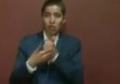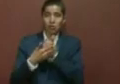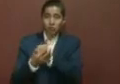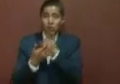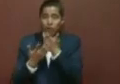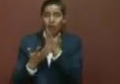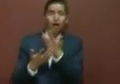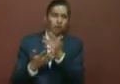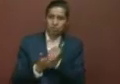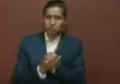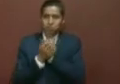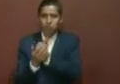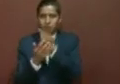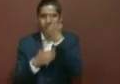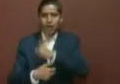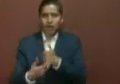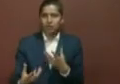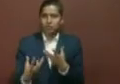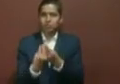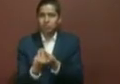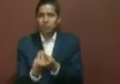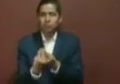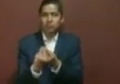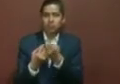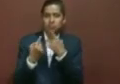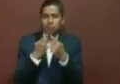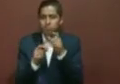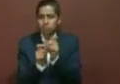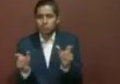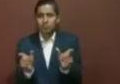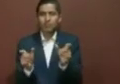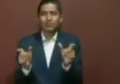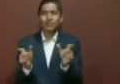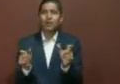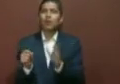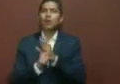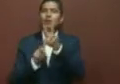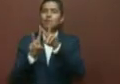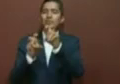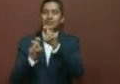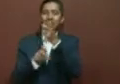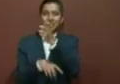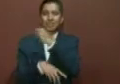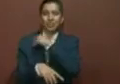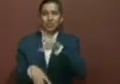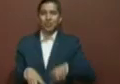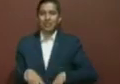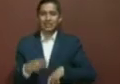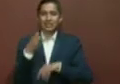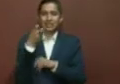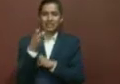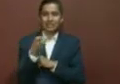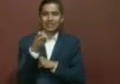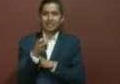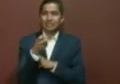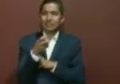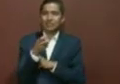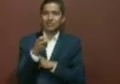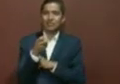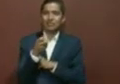que participemos. En el caso de este municipio, que es,